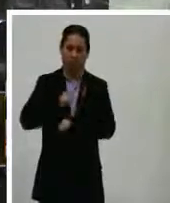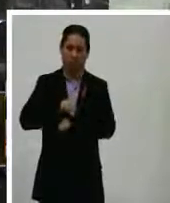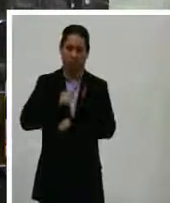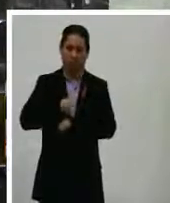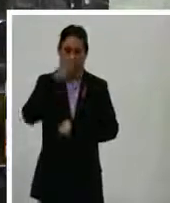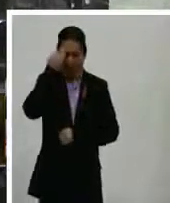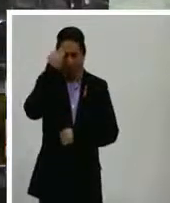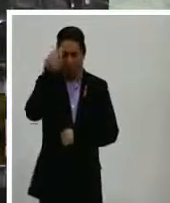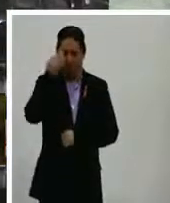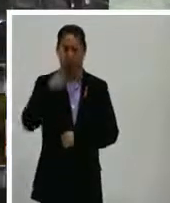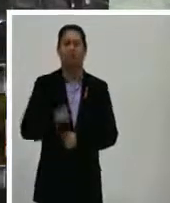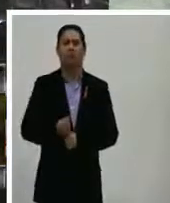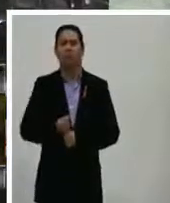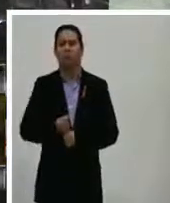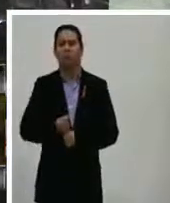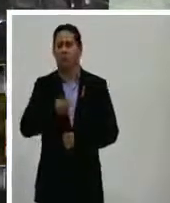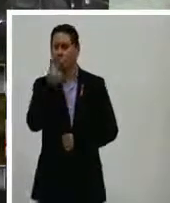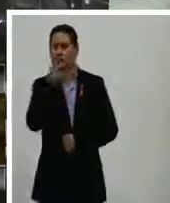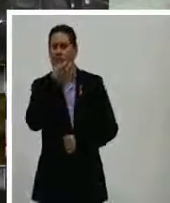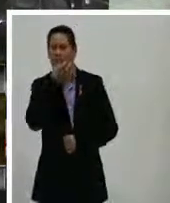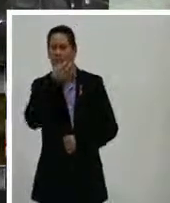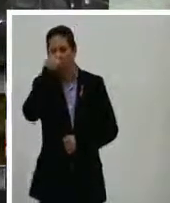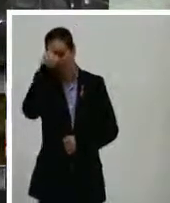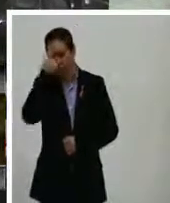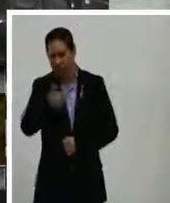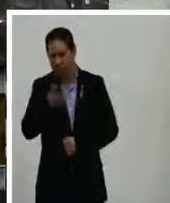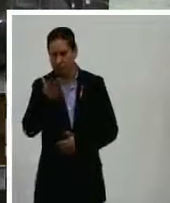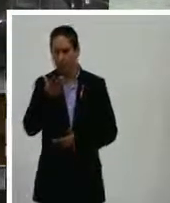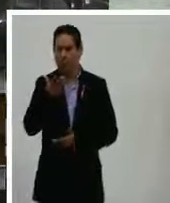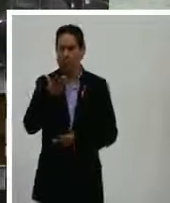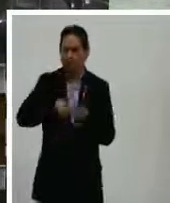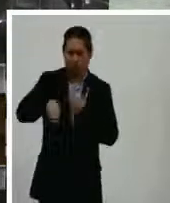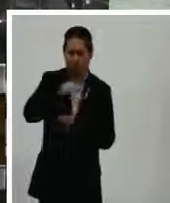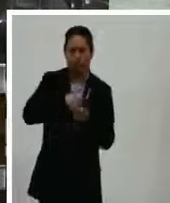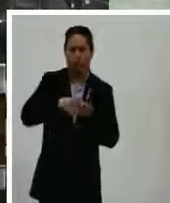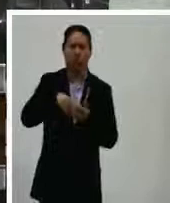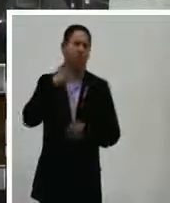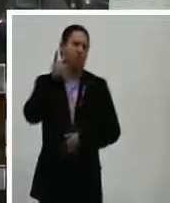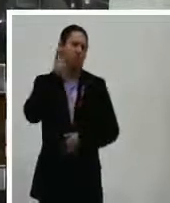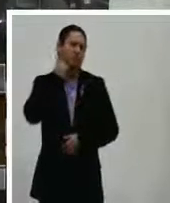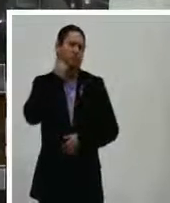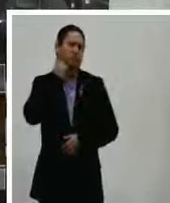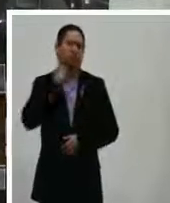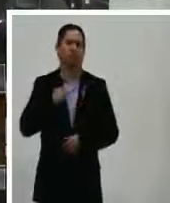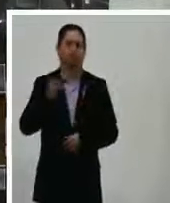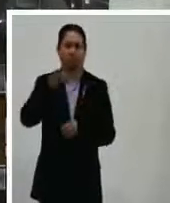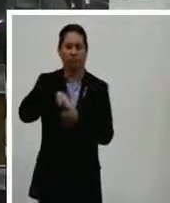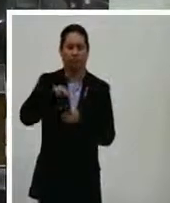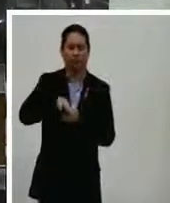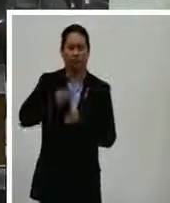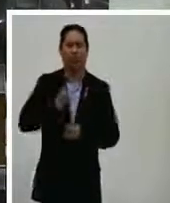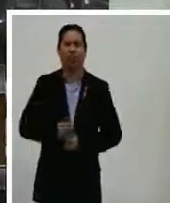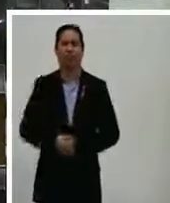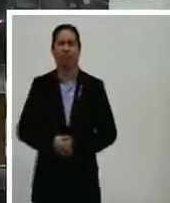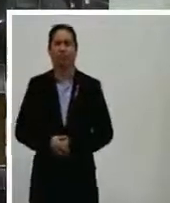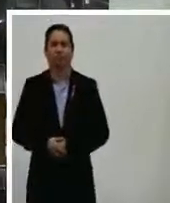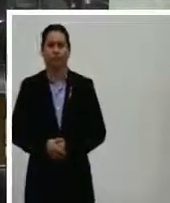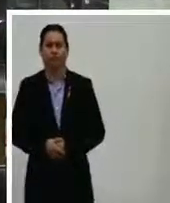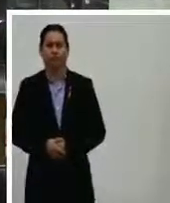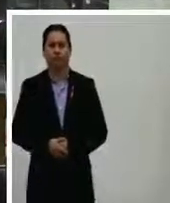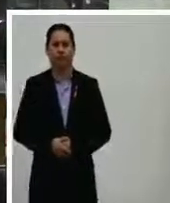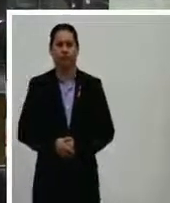electrónico hasta por un tiempo máximo de dos minutos para que las diputadas y los diputados emitan su voto